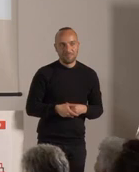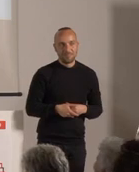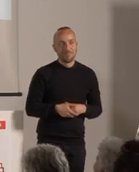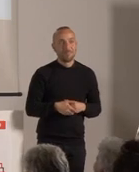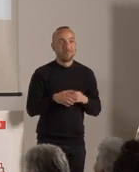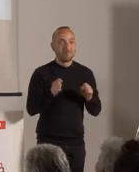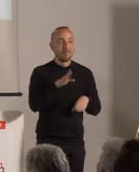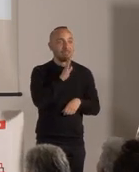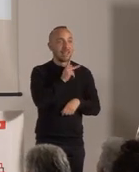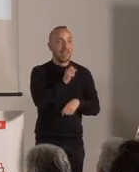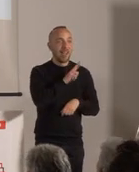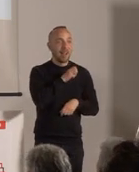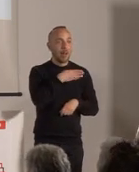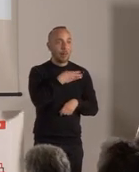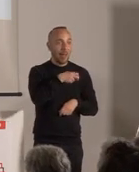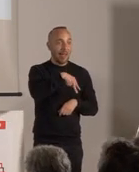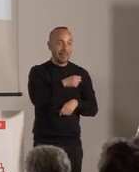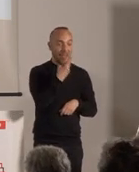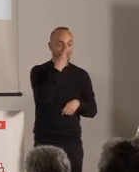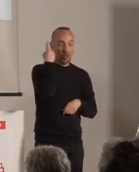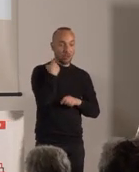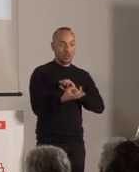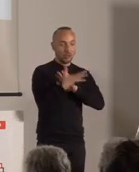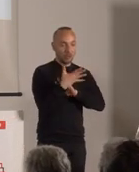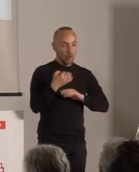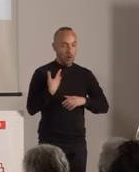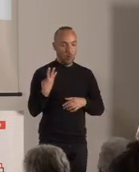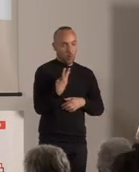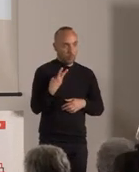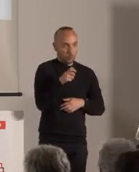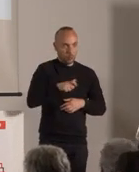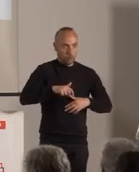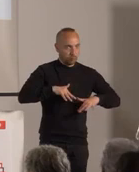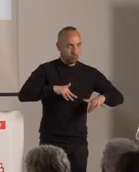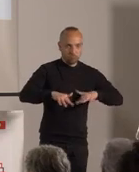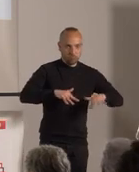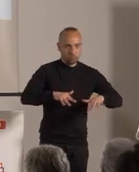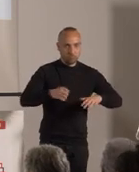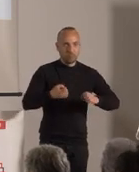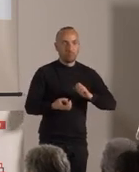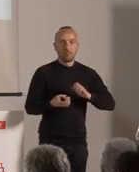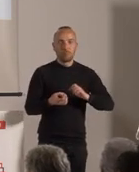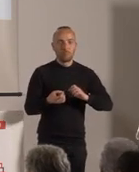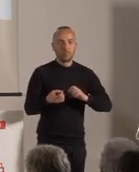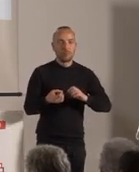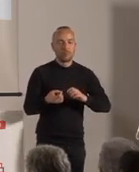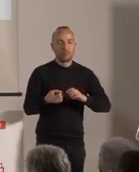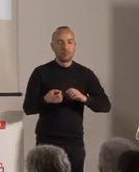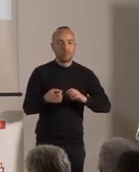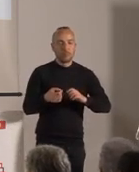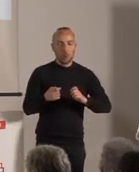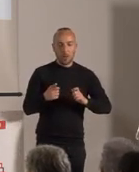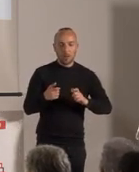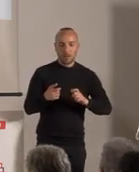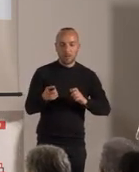Vale, pues Carabaña empezó hace 2 años con un grupo de un motor de 4 personas que lanzaron la red a su entorno y nos